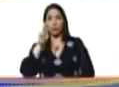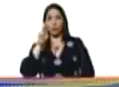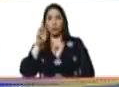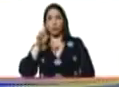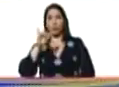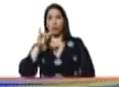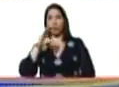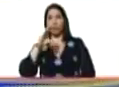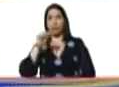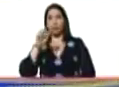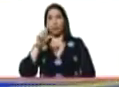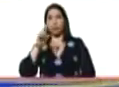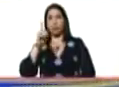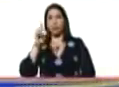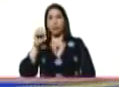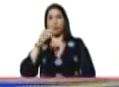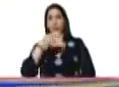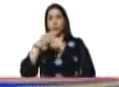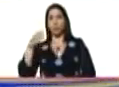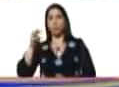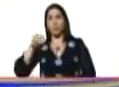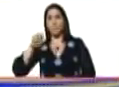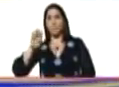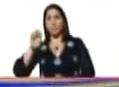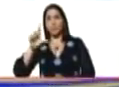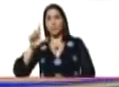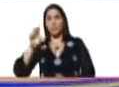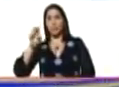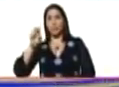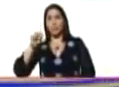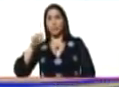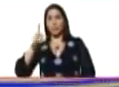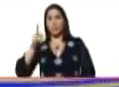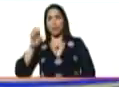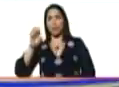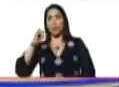Menéndez, general en jefe Néstor Reverol Torres,